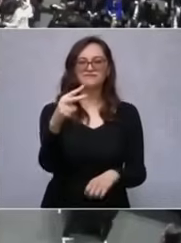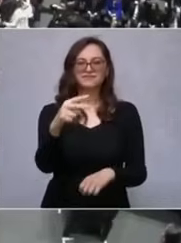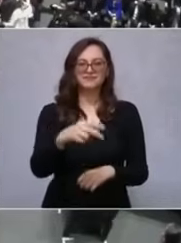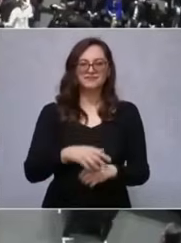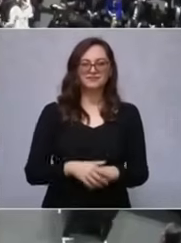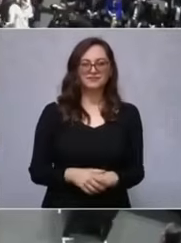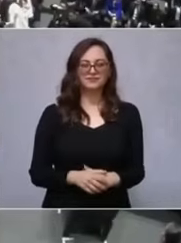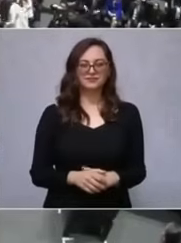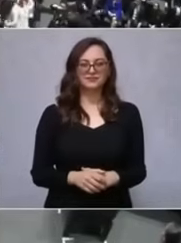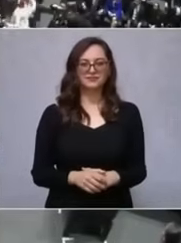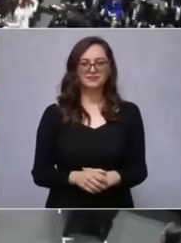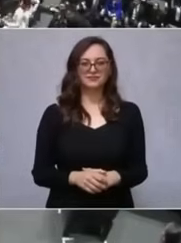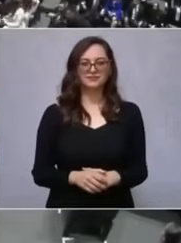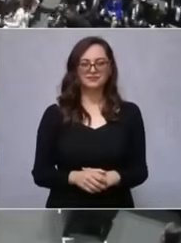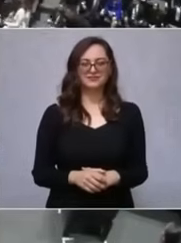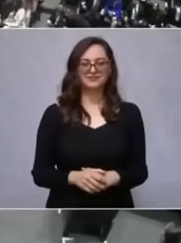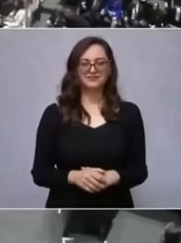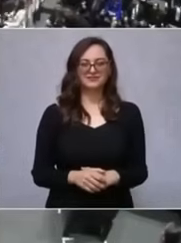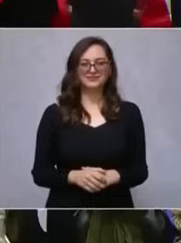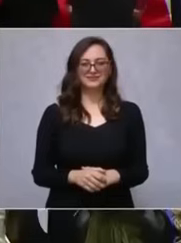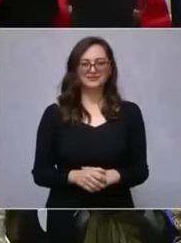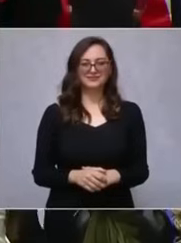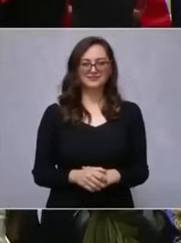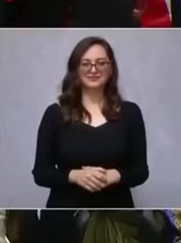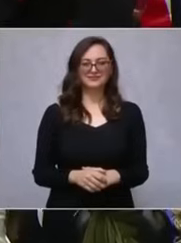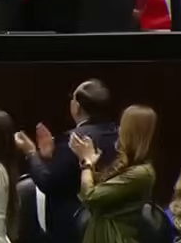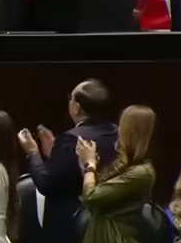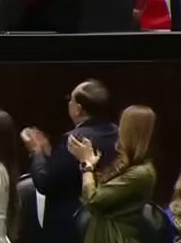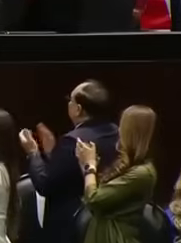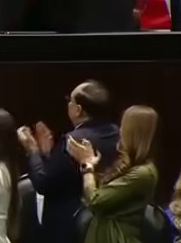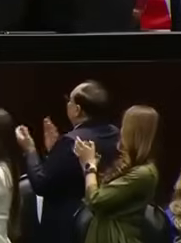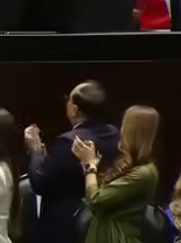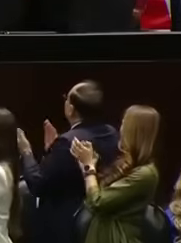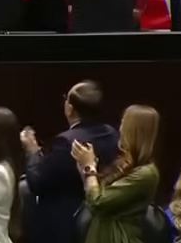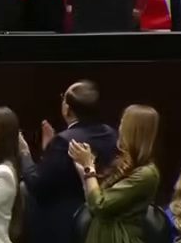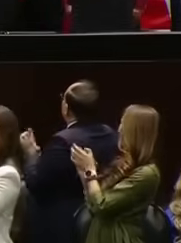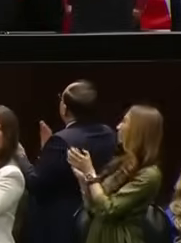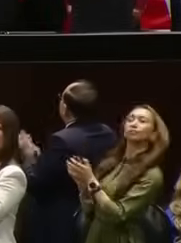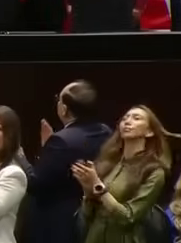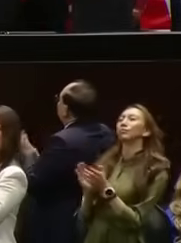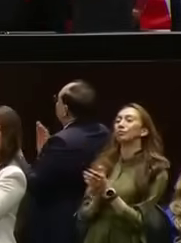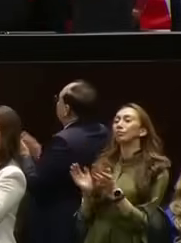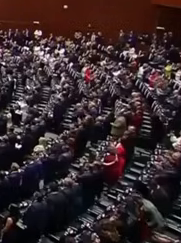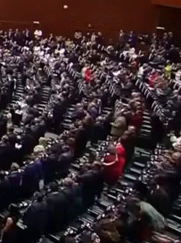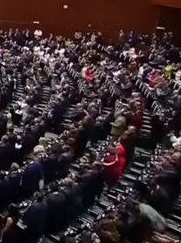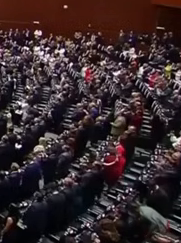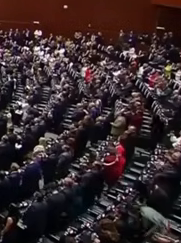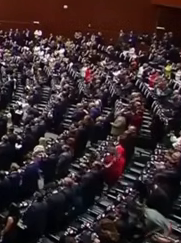Así va a gritar el día del grito. El año ay, que sí, viene. ¿Verdad? ¡Viva su México! Primer grito. ¡Viva México! Que